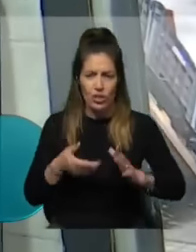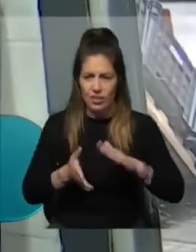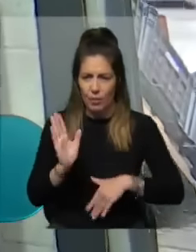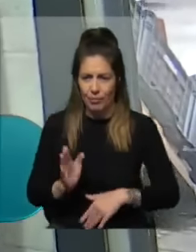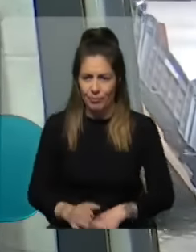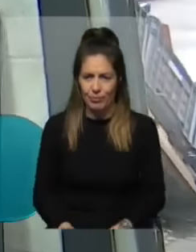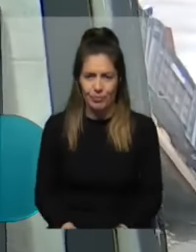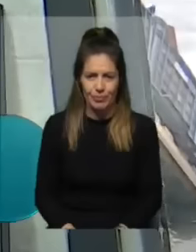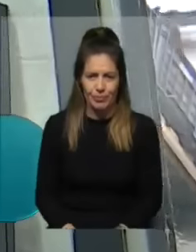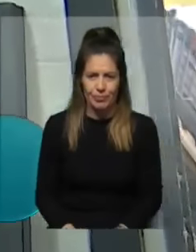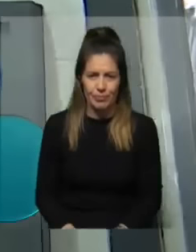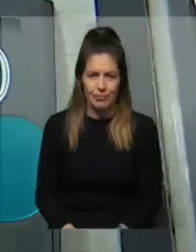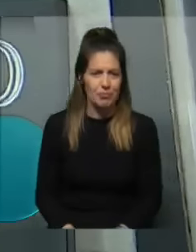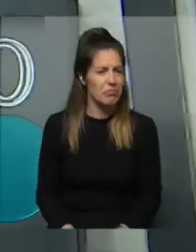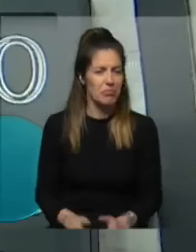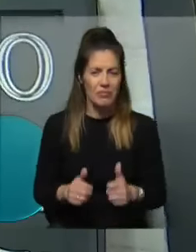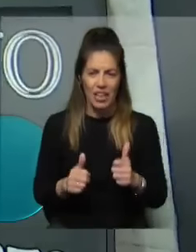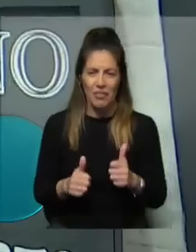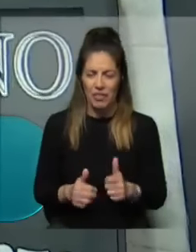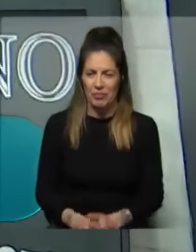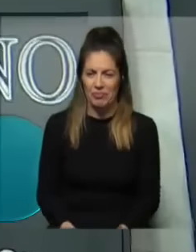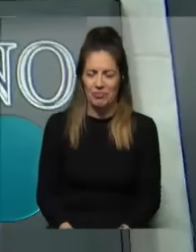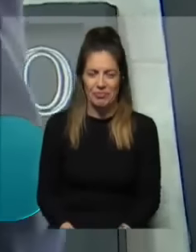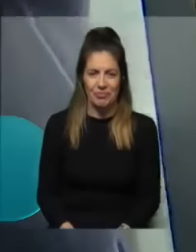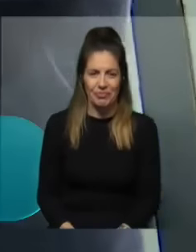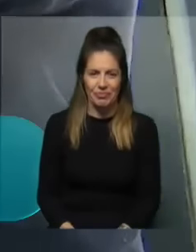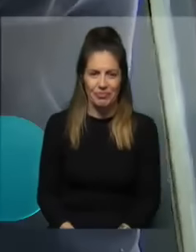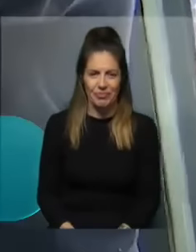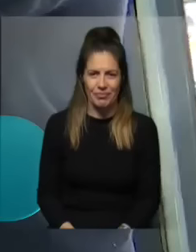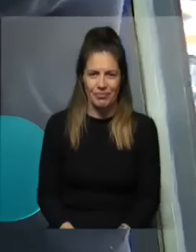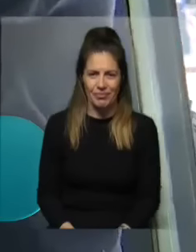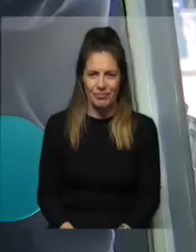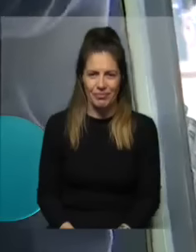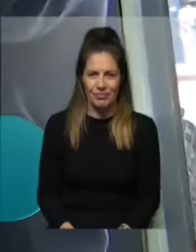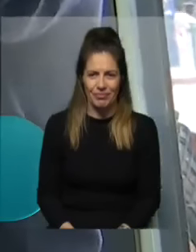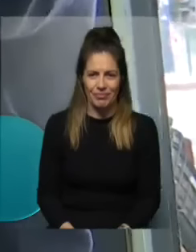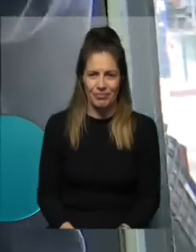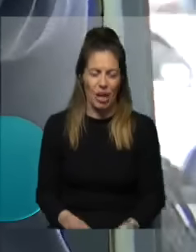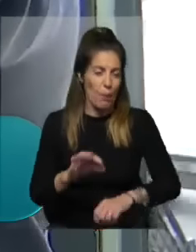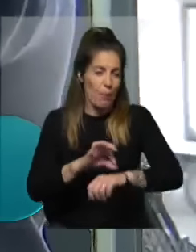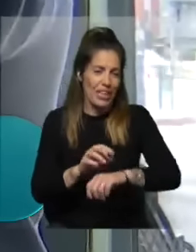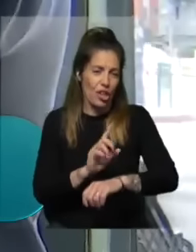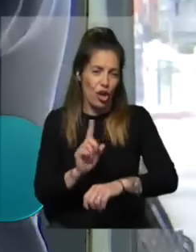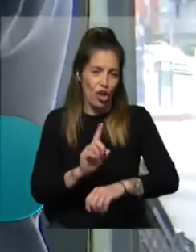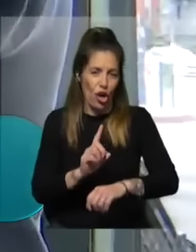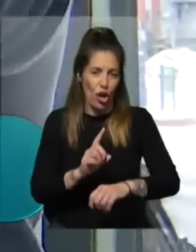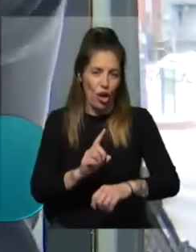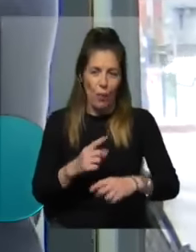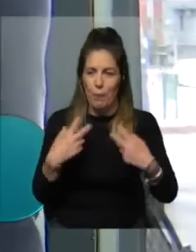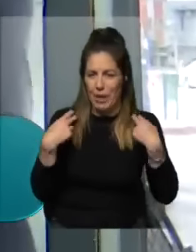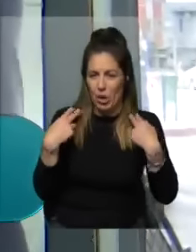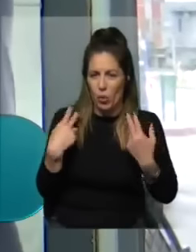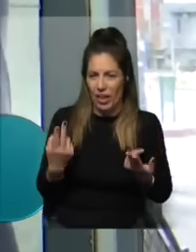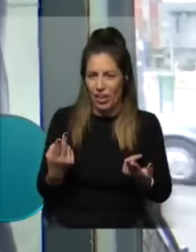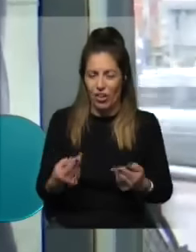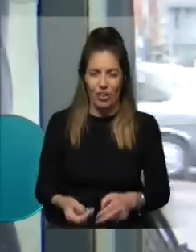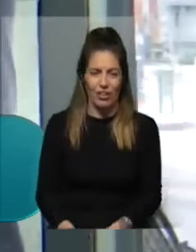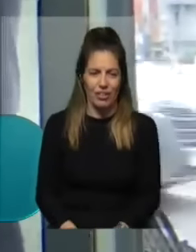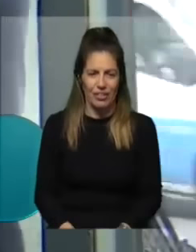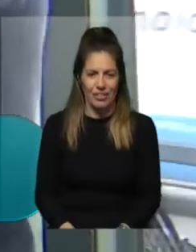santo. Qué bien el Tano, mirá vos. No. Si no somos médicos, somos peluqueros. Y el corte está muy económico,